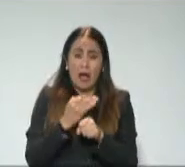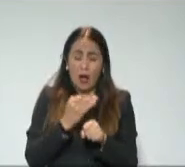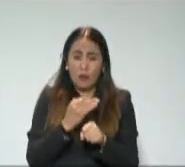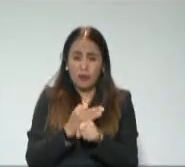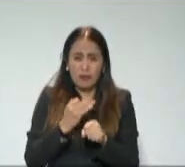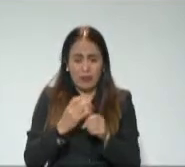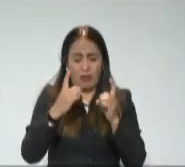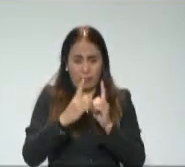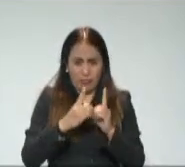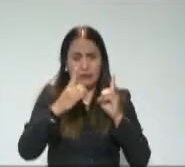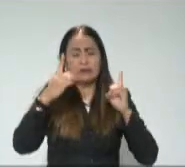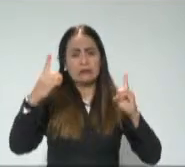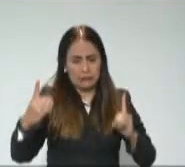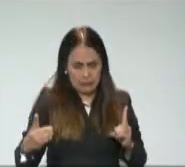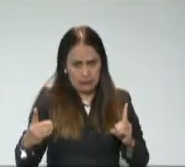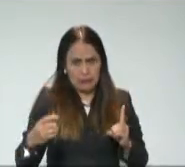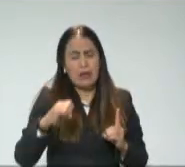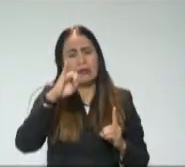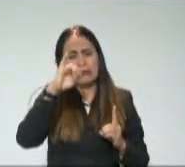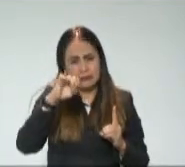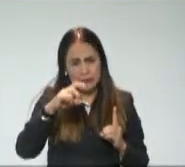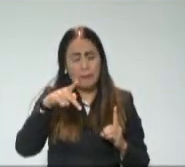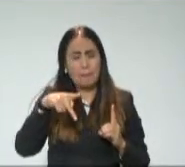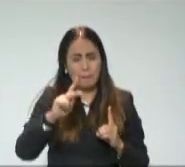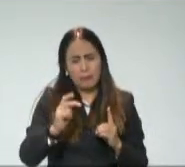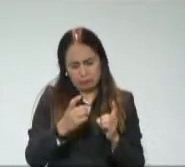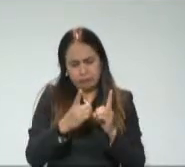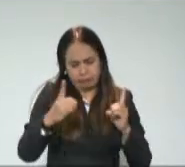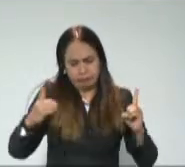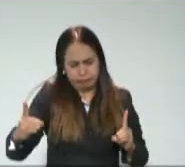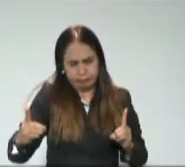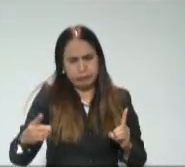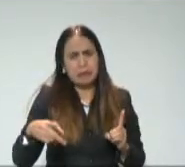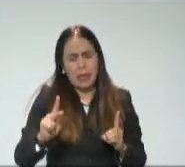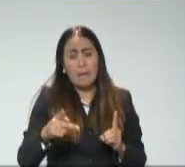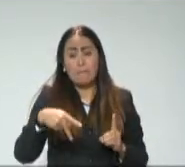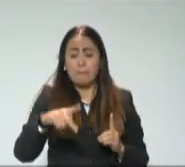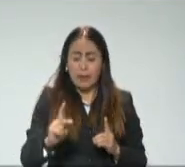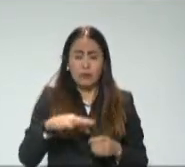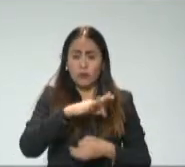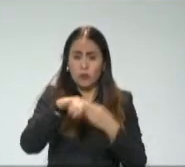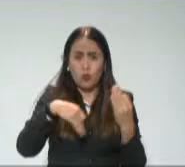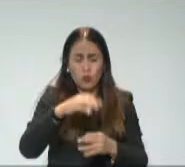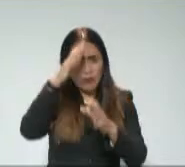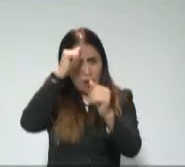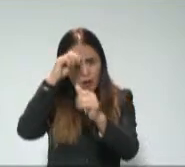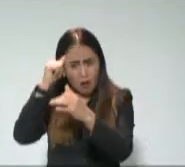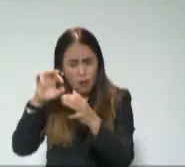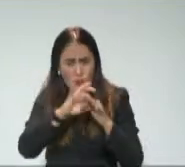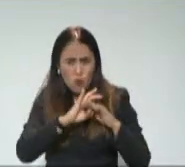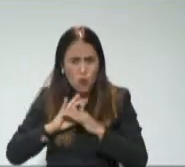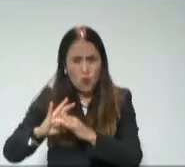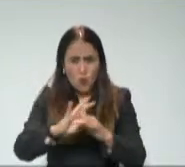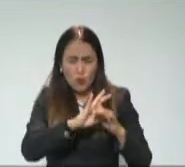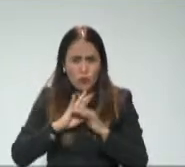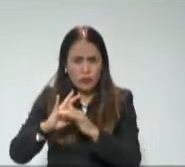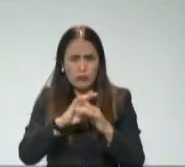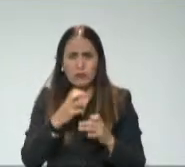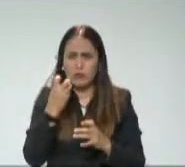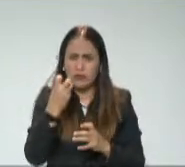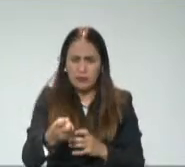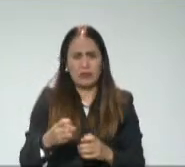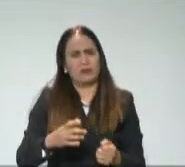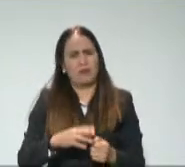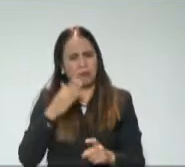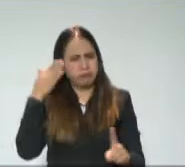la distancia Social es el momento de la distancia física y de la cohesión Social es el momento de mirar el bien común